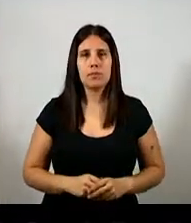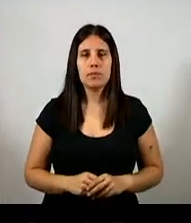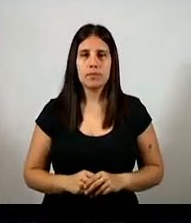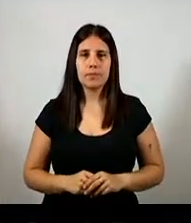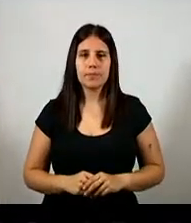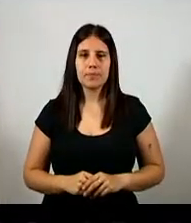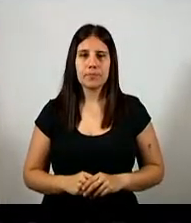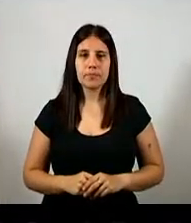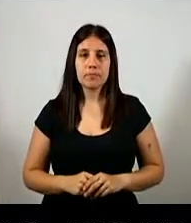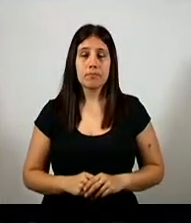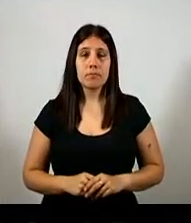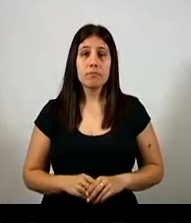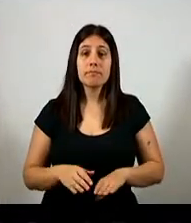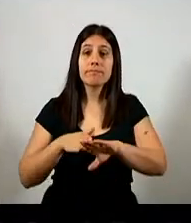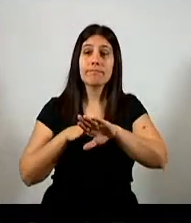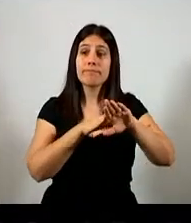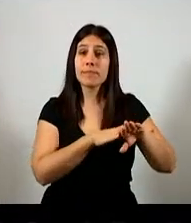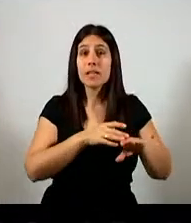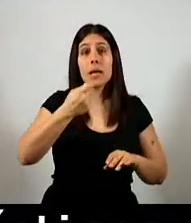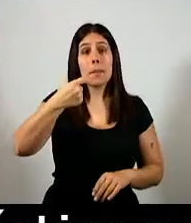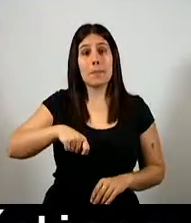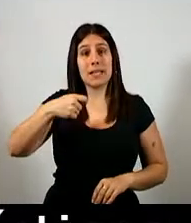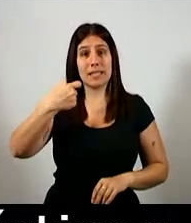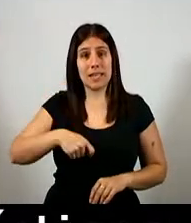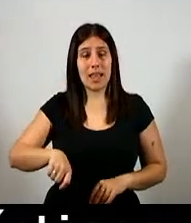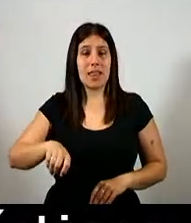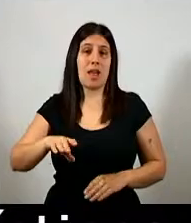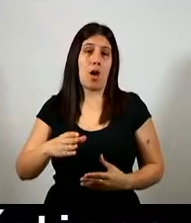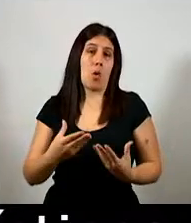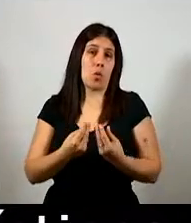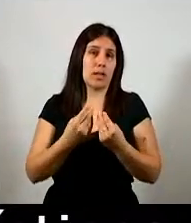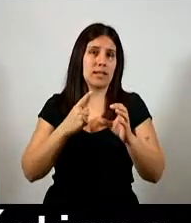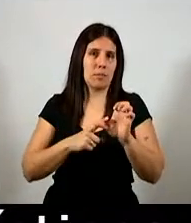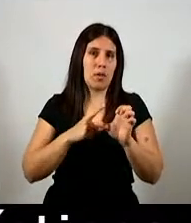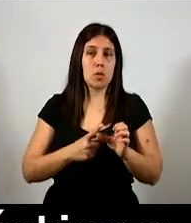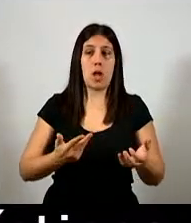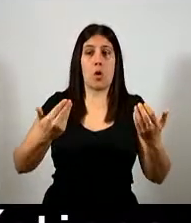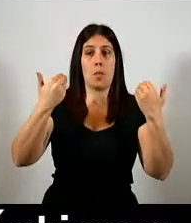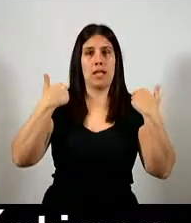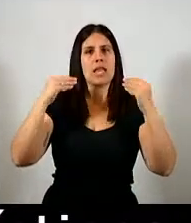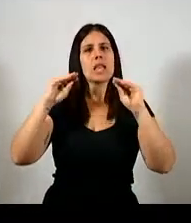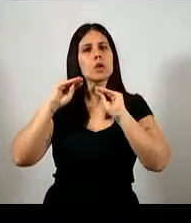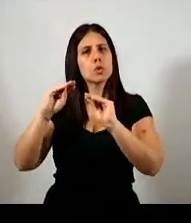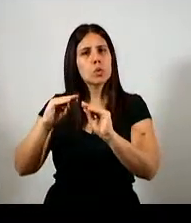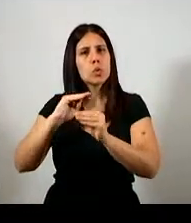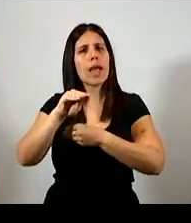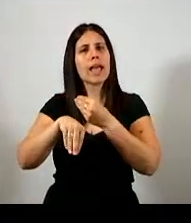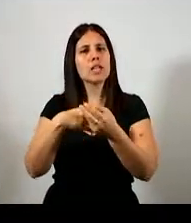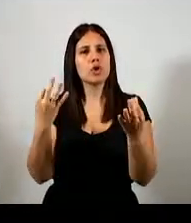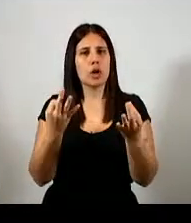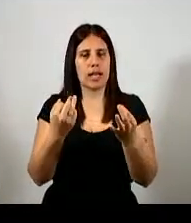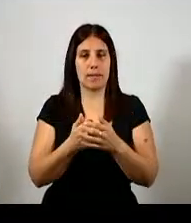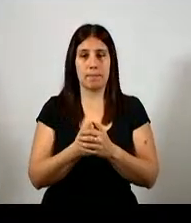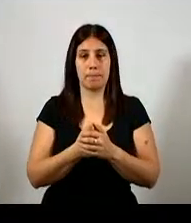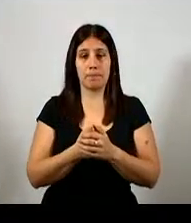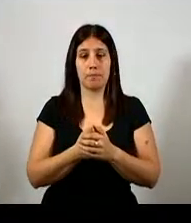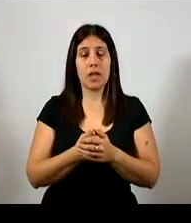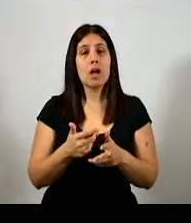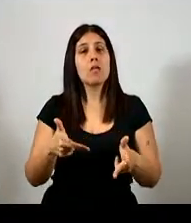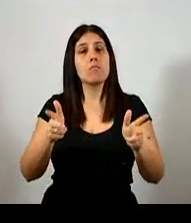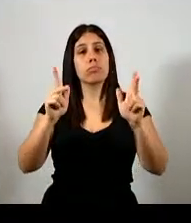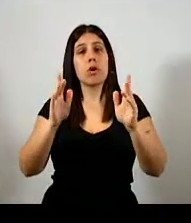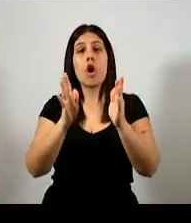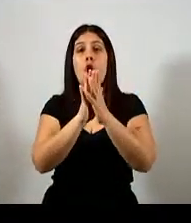Y dentro de las competencias de la Presidencia de la Junta de Extremadura, hemos autorizado la celebración de un convenio marco